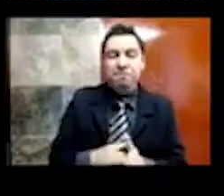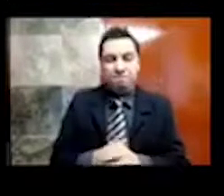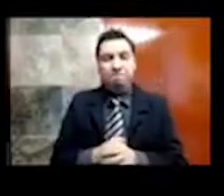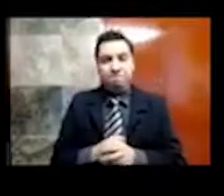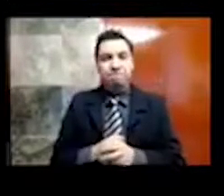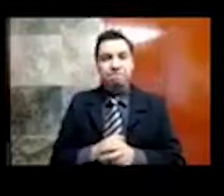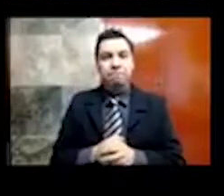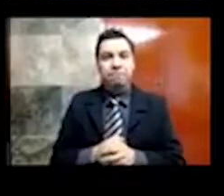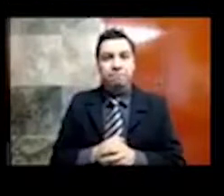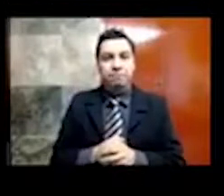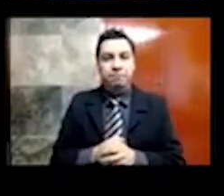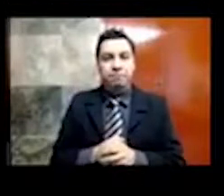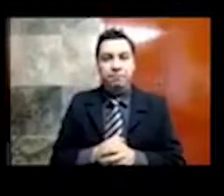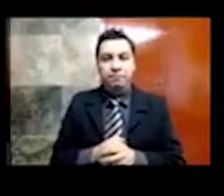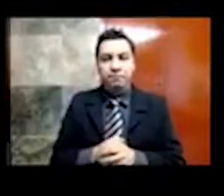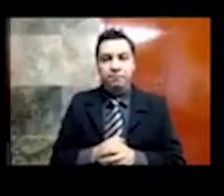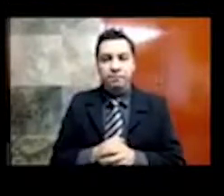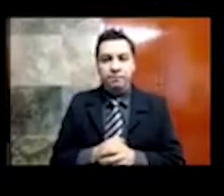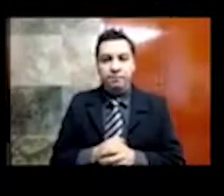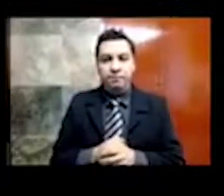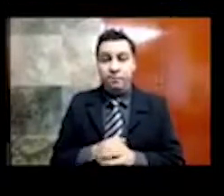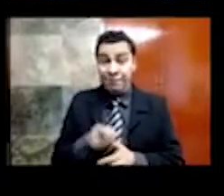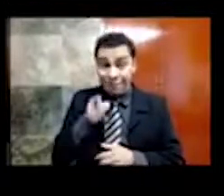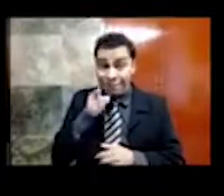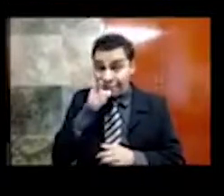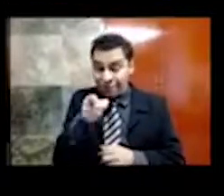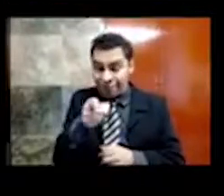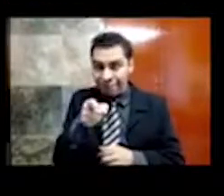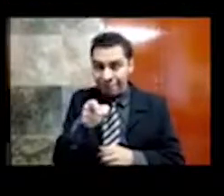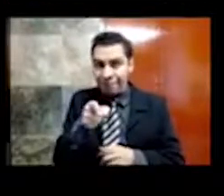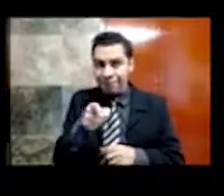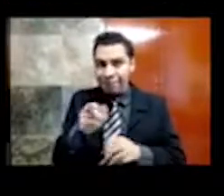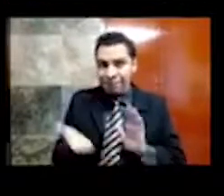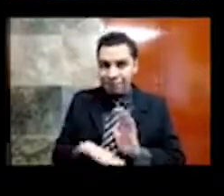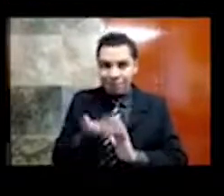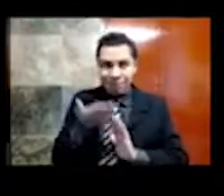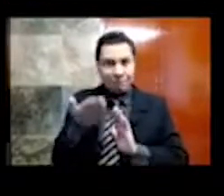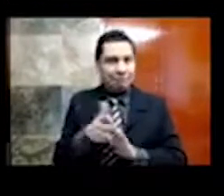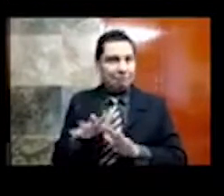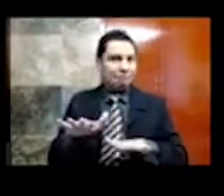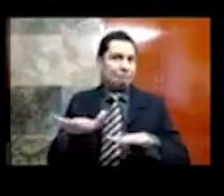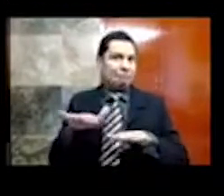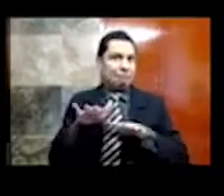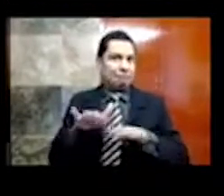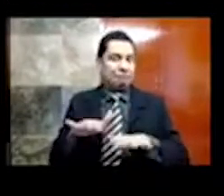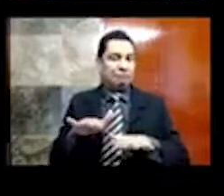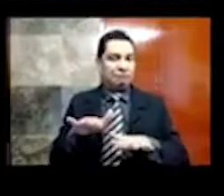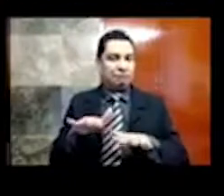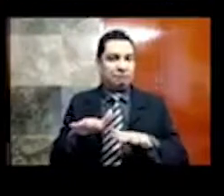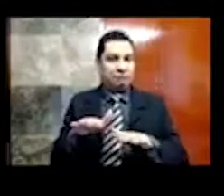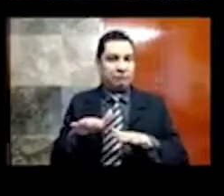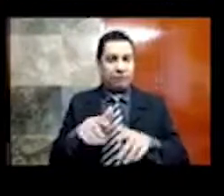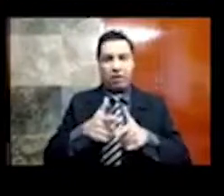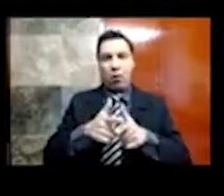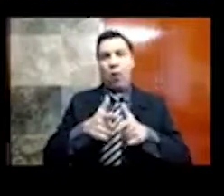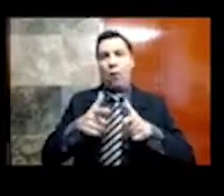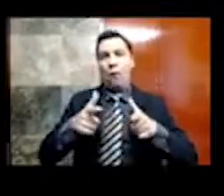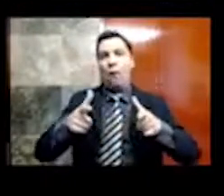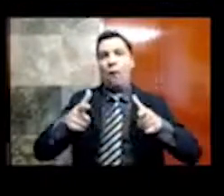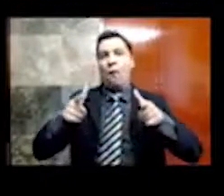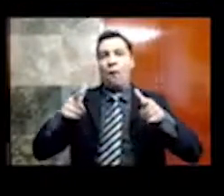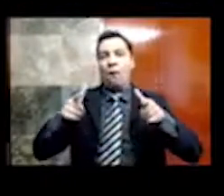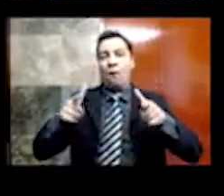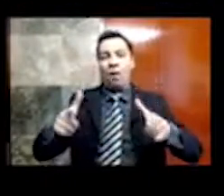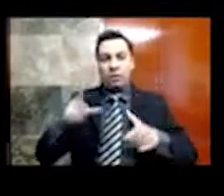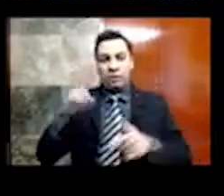favor. Esta es una de las subestructuras. Vean nada más qué grandeza y qué